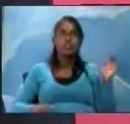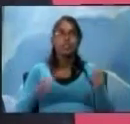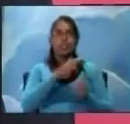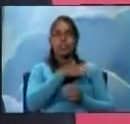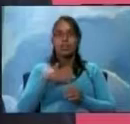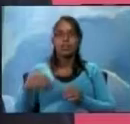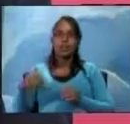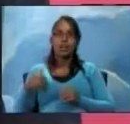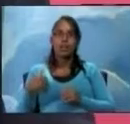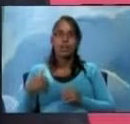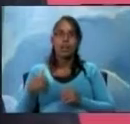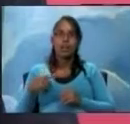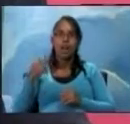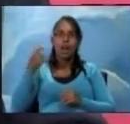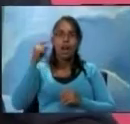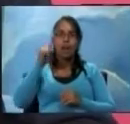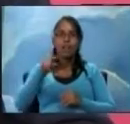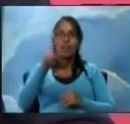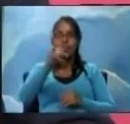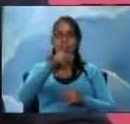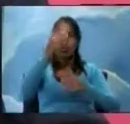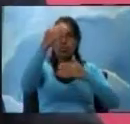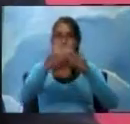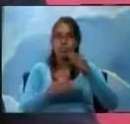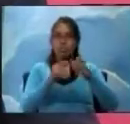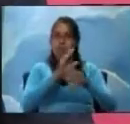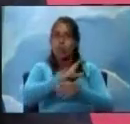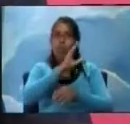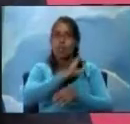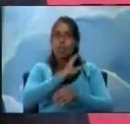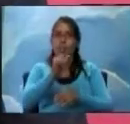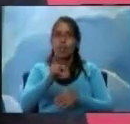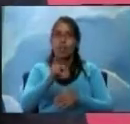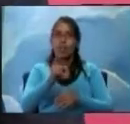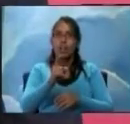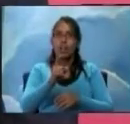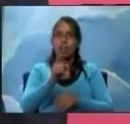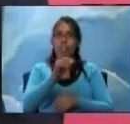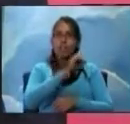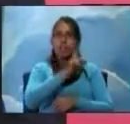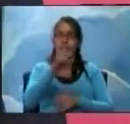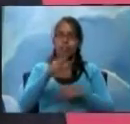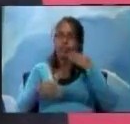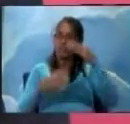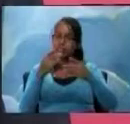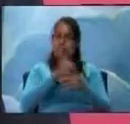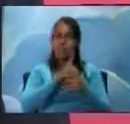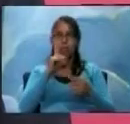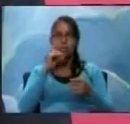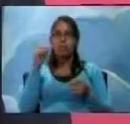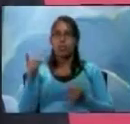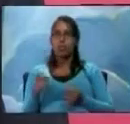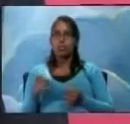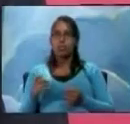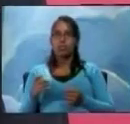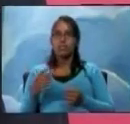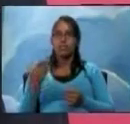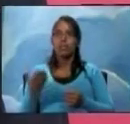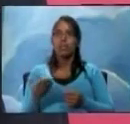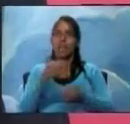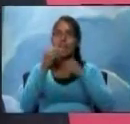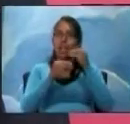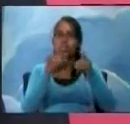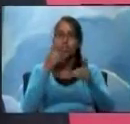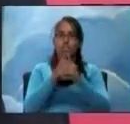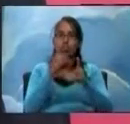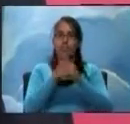nosotros. Allí en estos textos me corresponde una serie de preguntas que le hacen